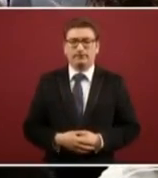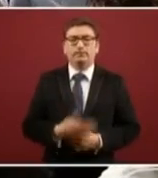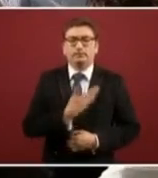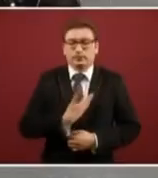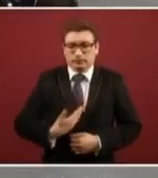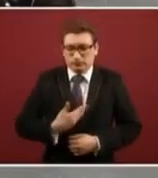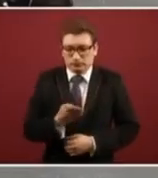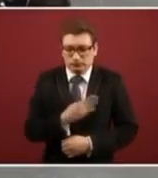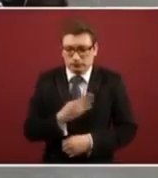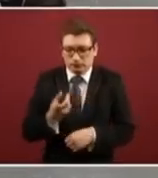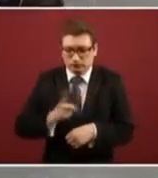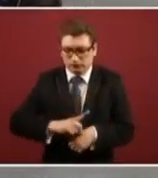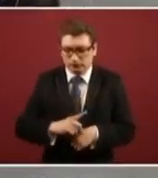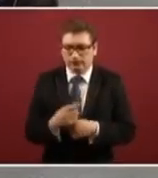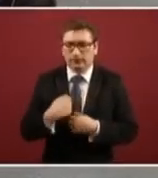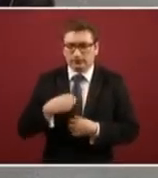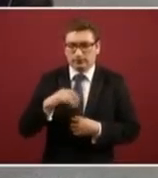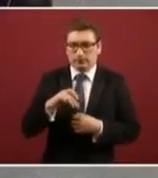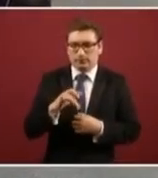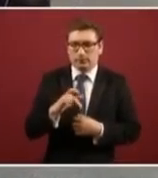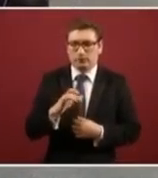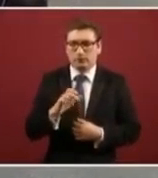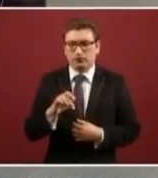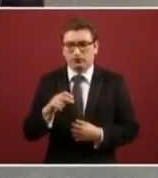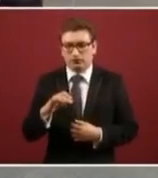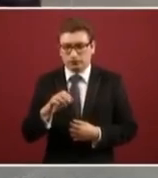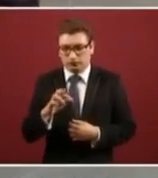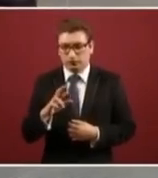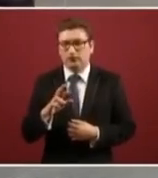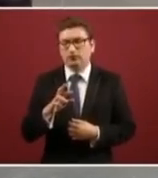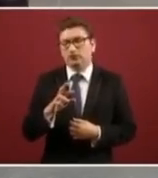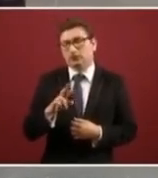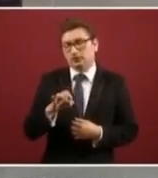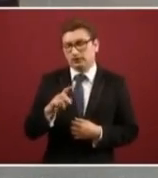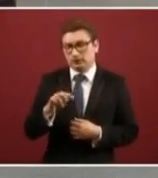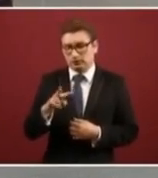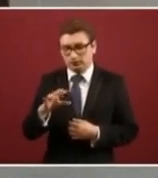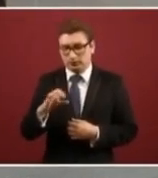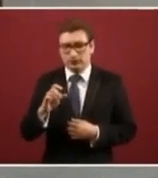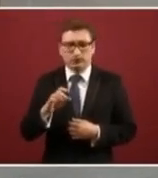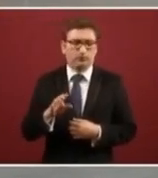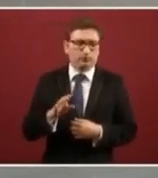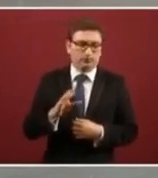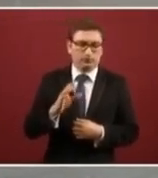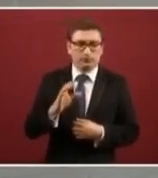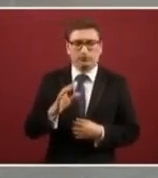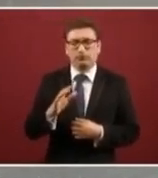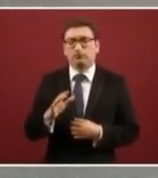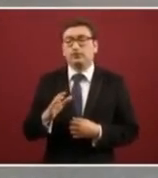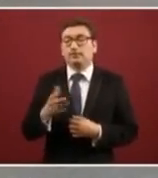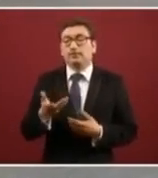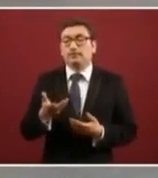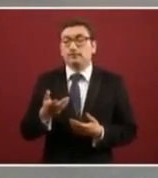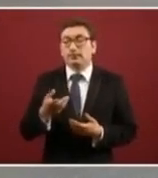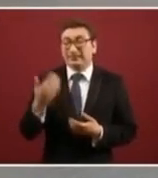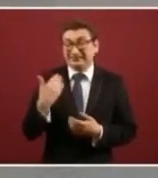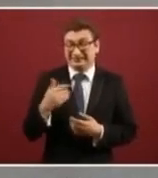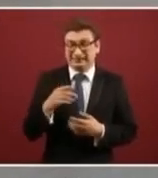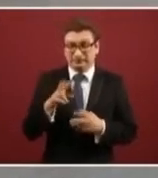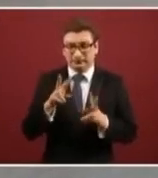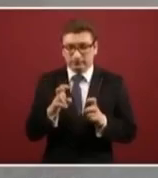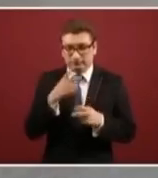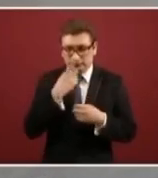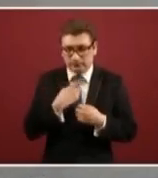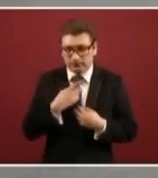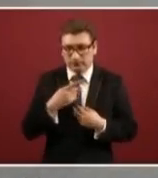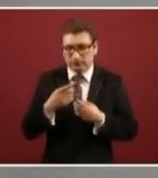Presidente, buenos días, funcionarios, buenos días. Marco Antonio Olvera de Radio Latino, California. Presidente, el tema de que acaba usted de decir, que